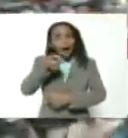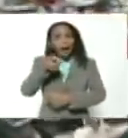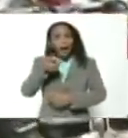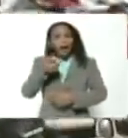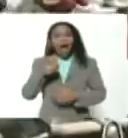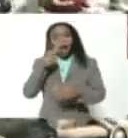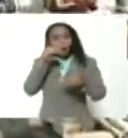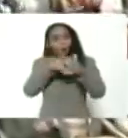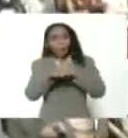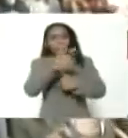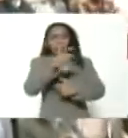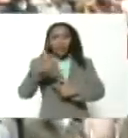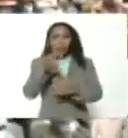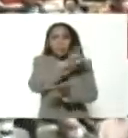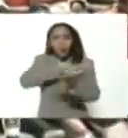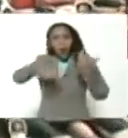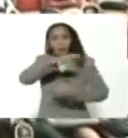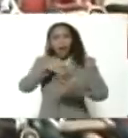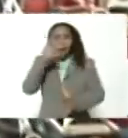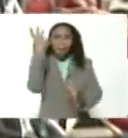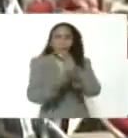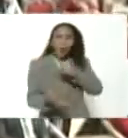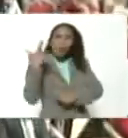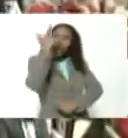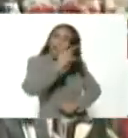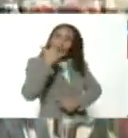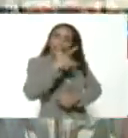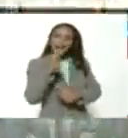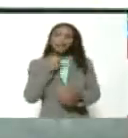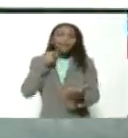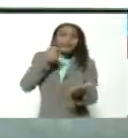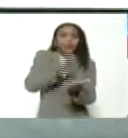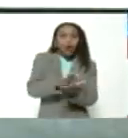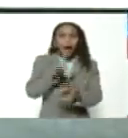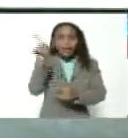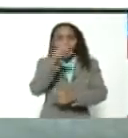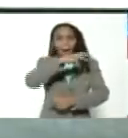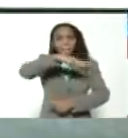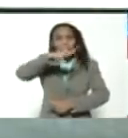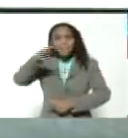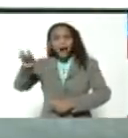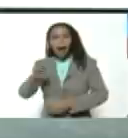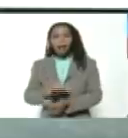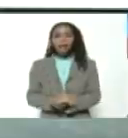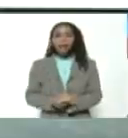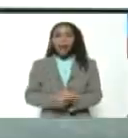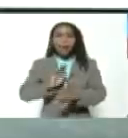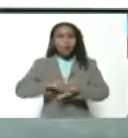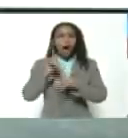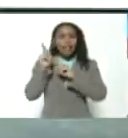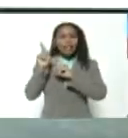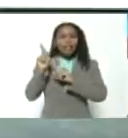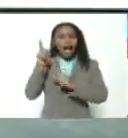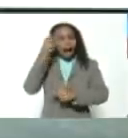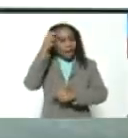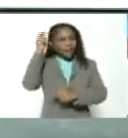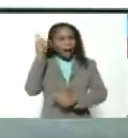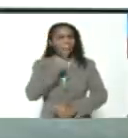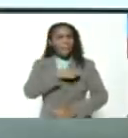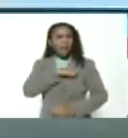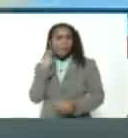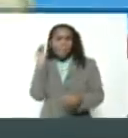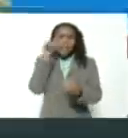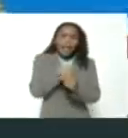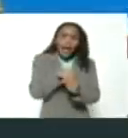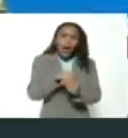refugiados y a la gente que huye de África y se muere en el mar Mediterráneo. ¿Por qué la canciller de España viene a meterse